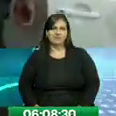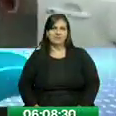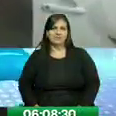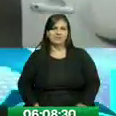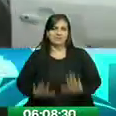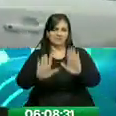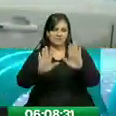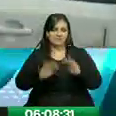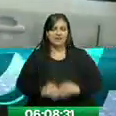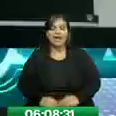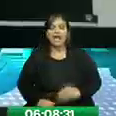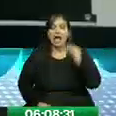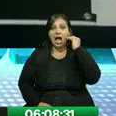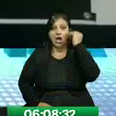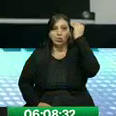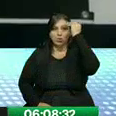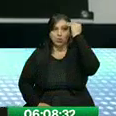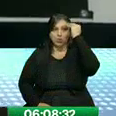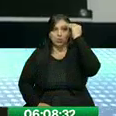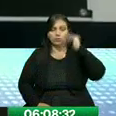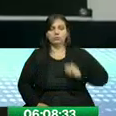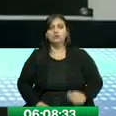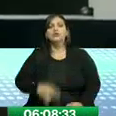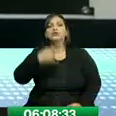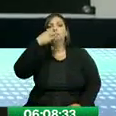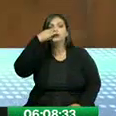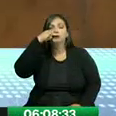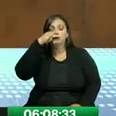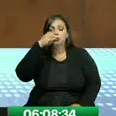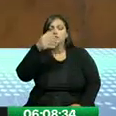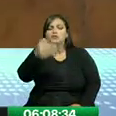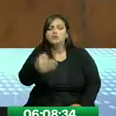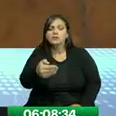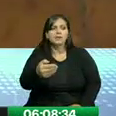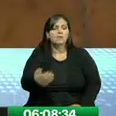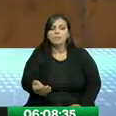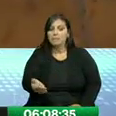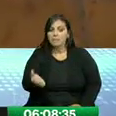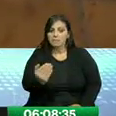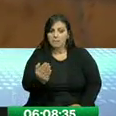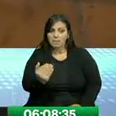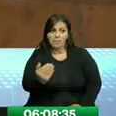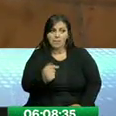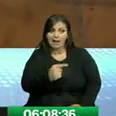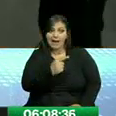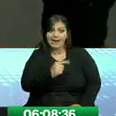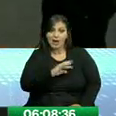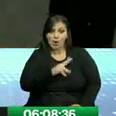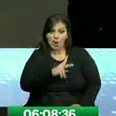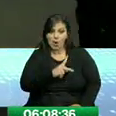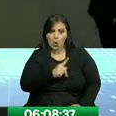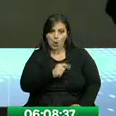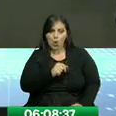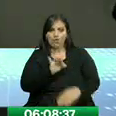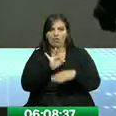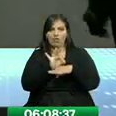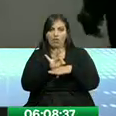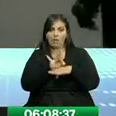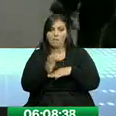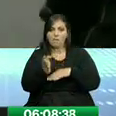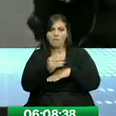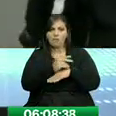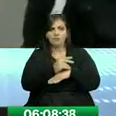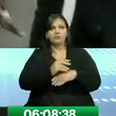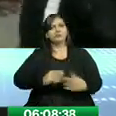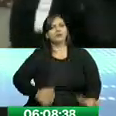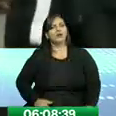Aún utilizaban niños. Utilizan a personas de la tercera edad. Correcto. Utilizan a quienes más para robar. A niños, padres, madres,